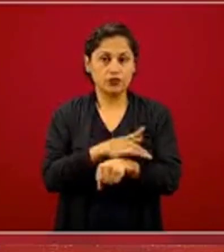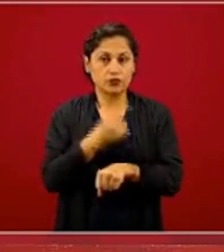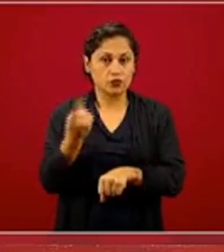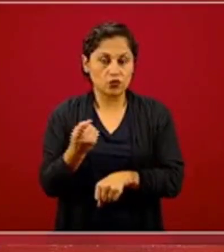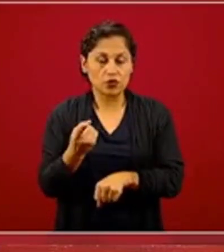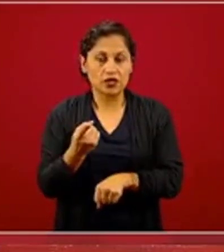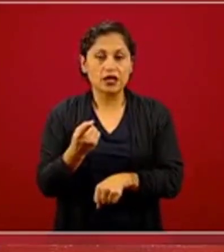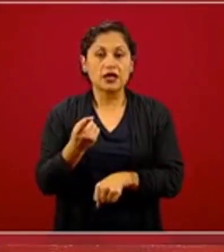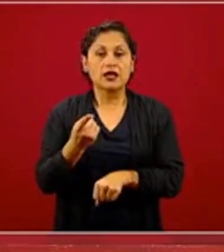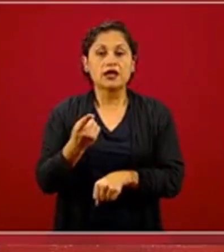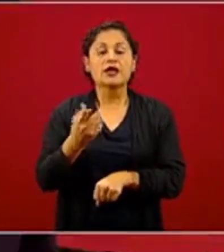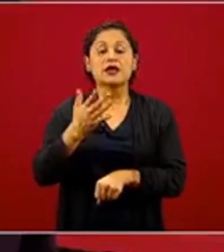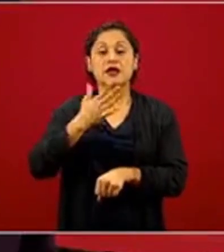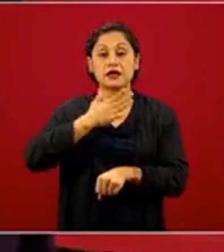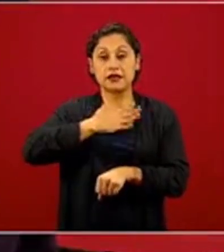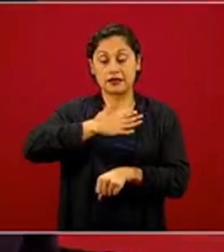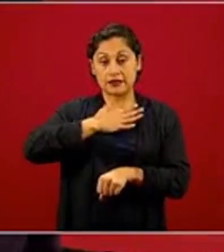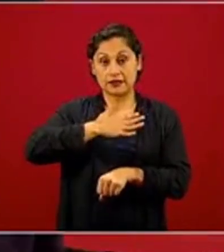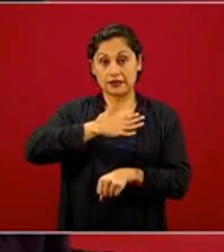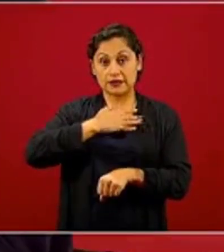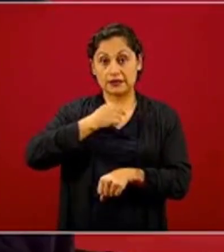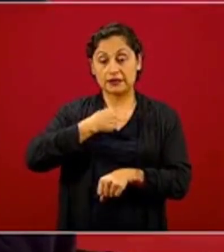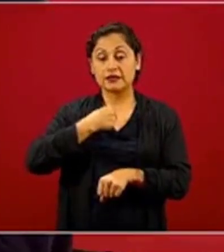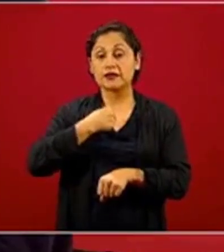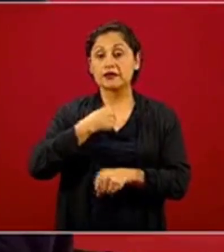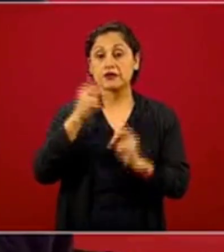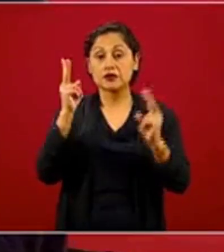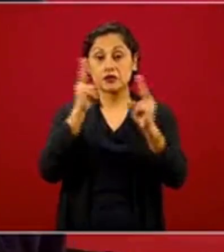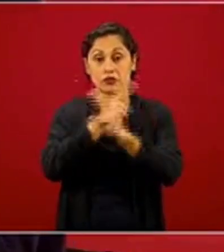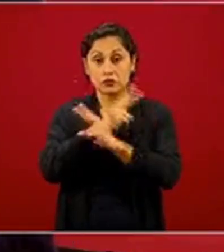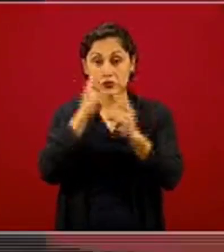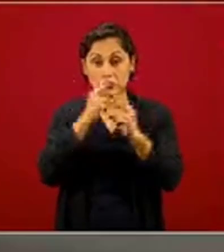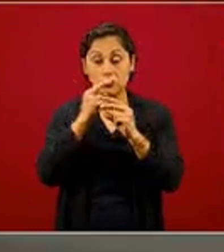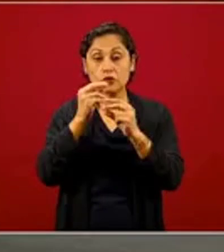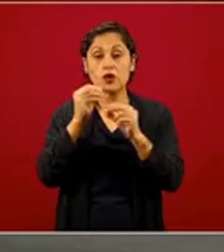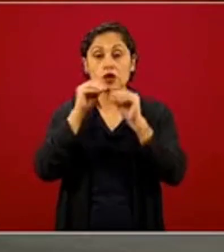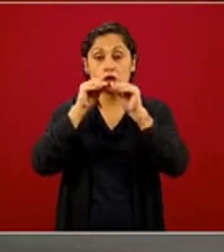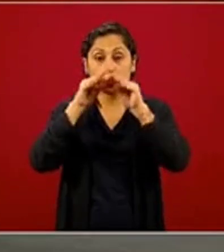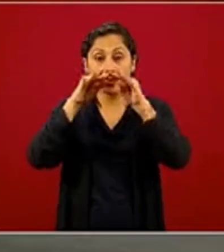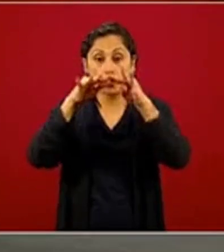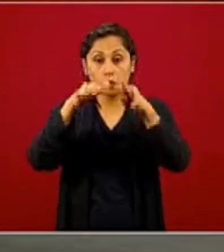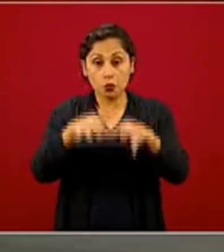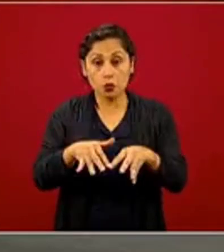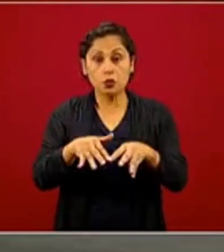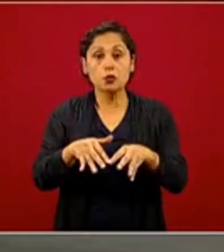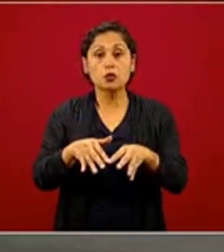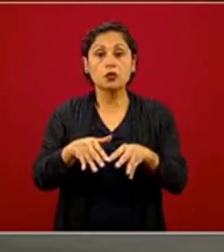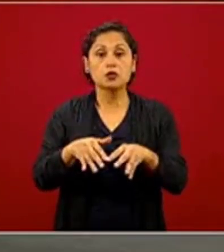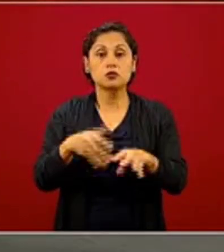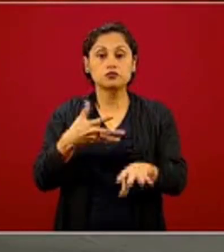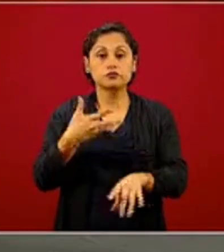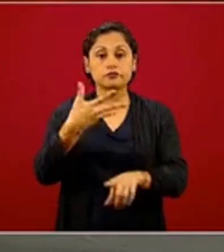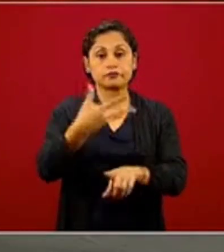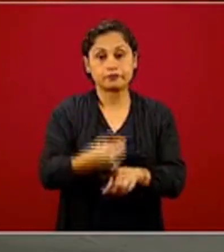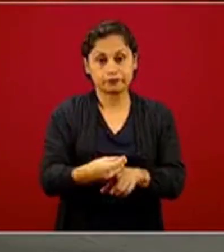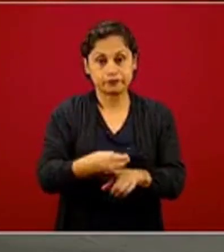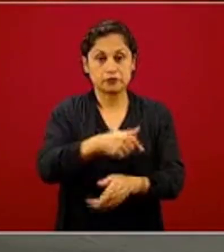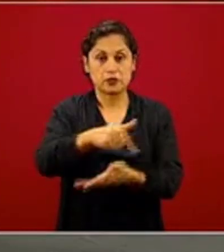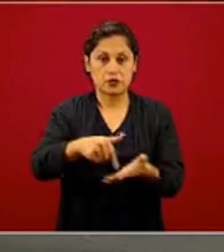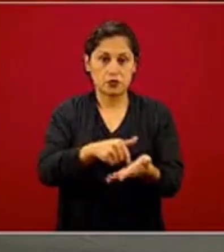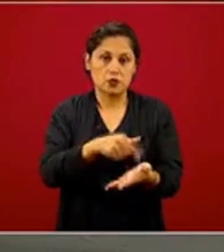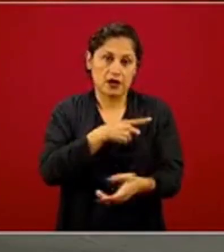las secreciones respiratorias del personal de salud se proyecten en el espacio que debe estar estéril,